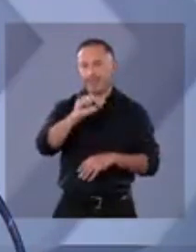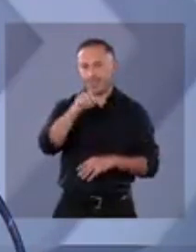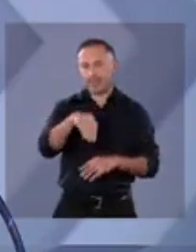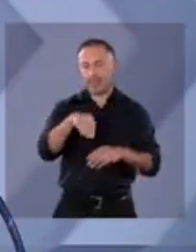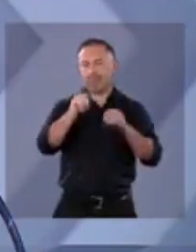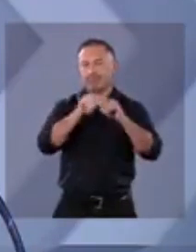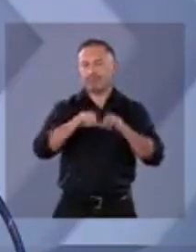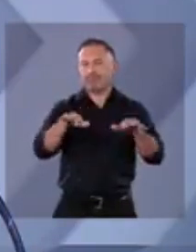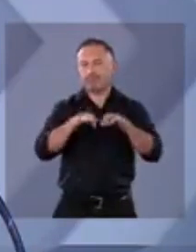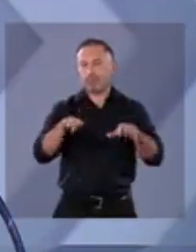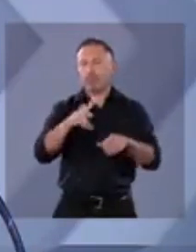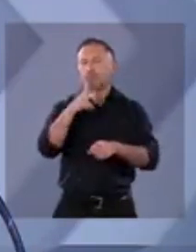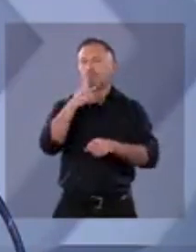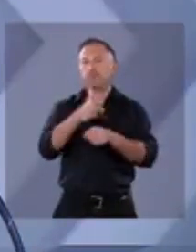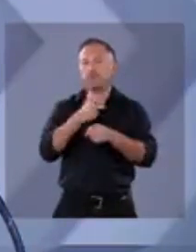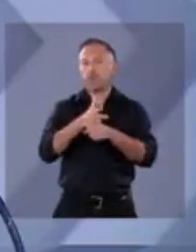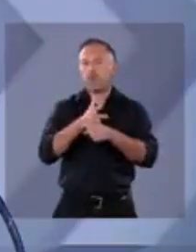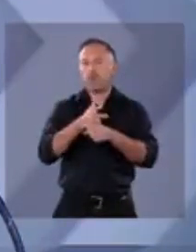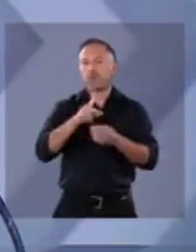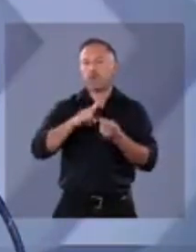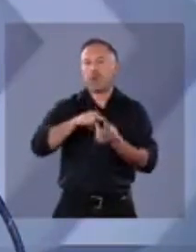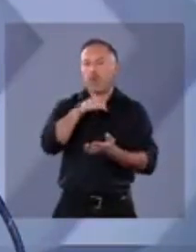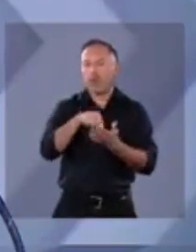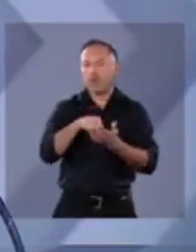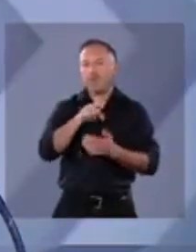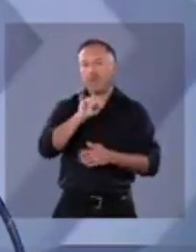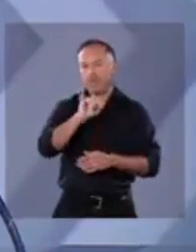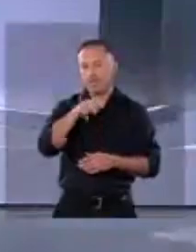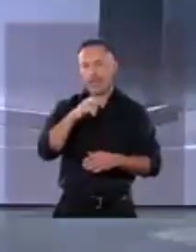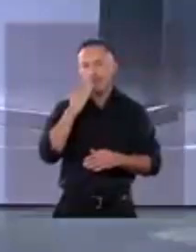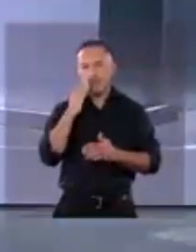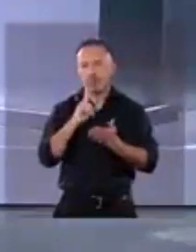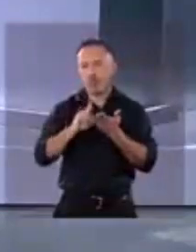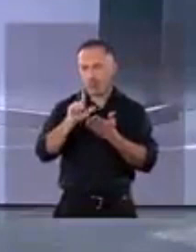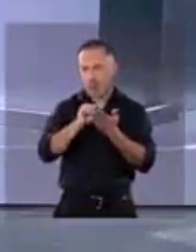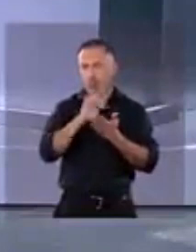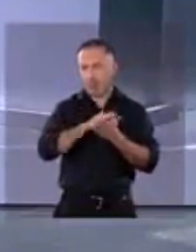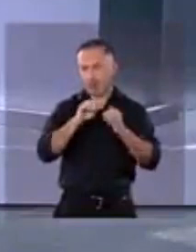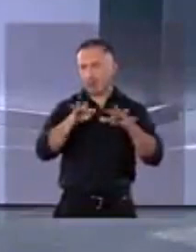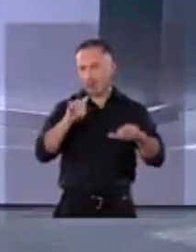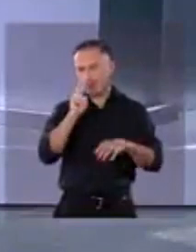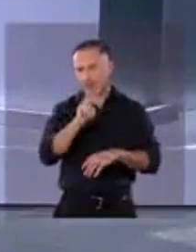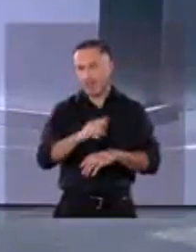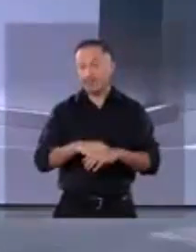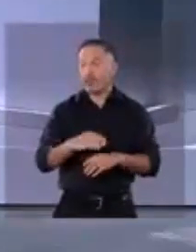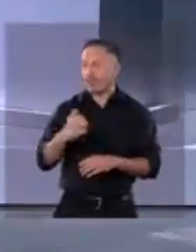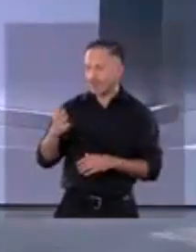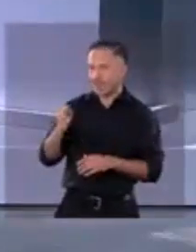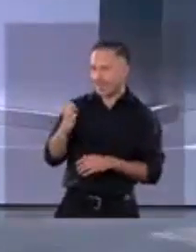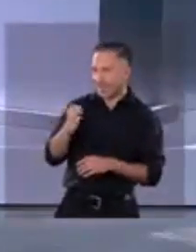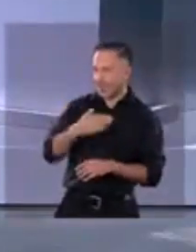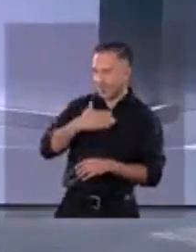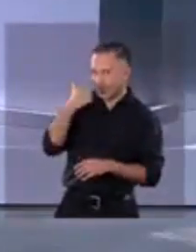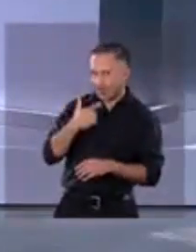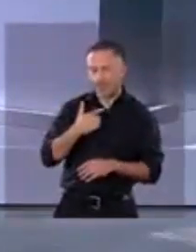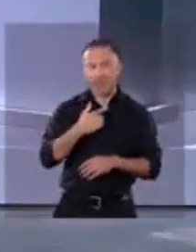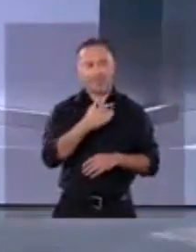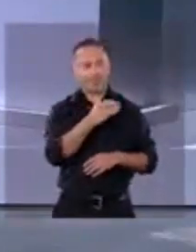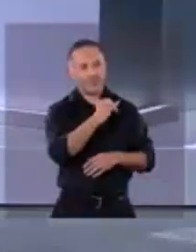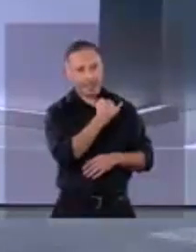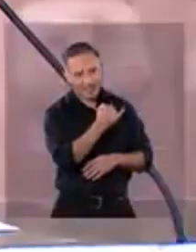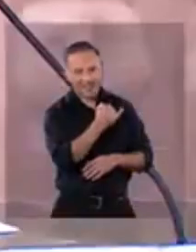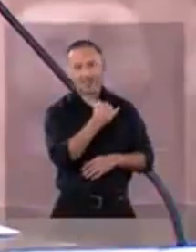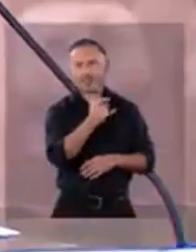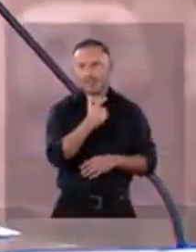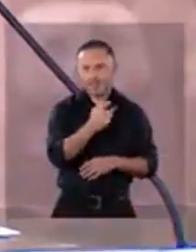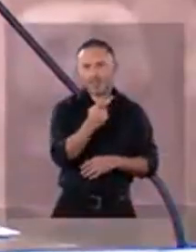Algunos ciudadanos acapulqueños ya tienen definido por quién van a votar en la elección de presidente de la República el próximo 2